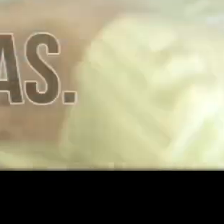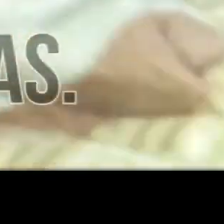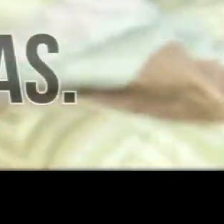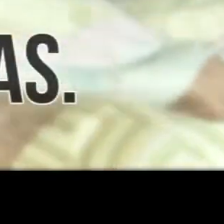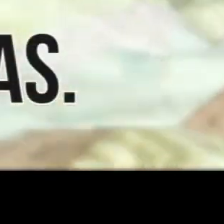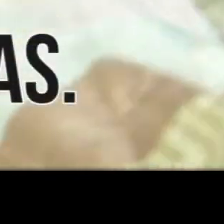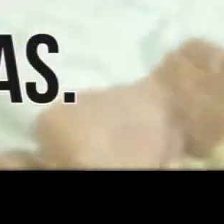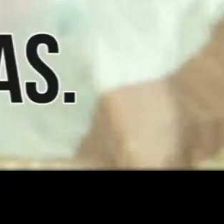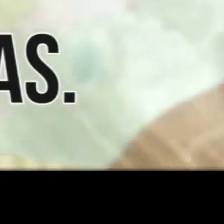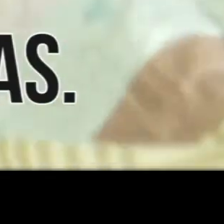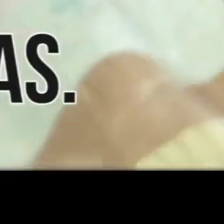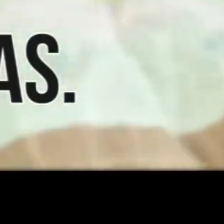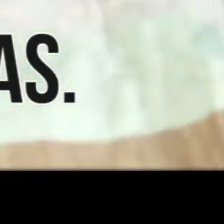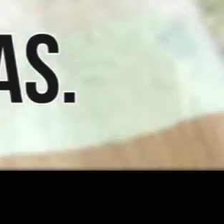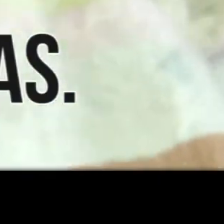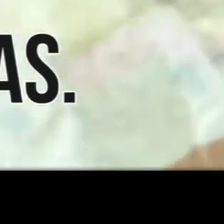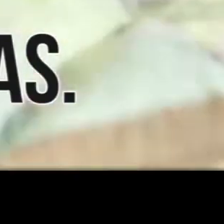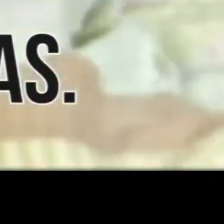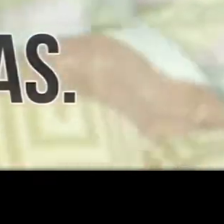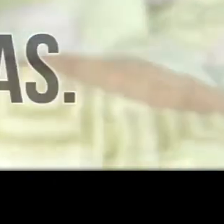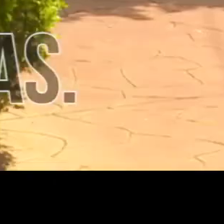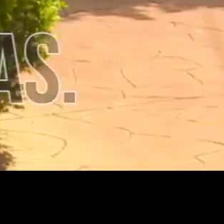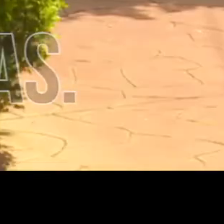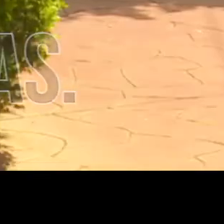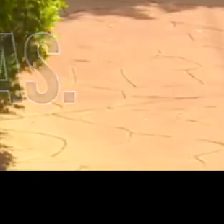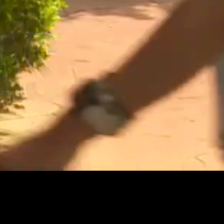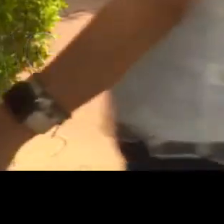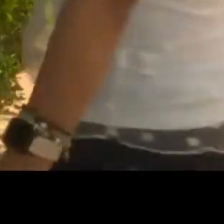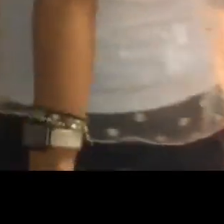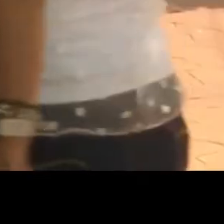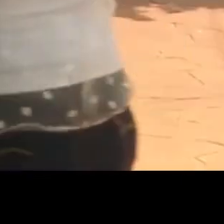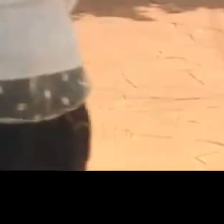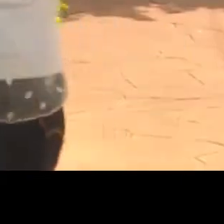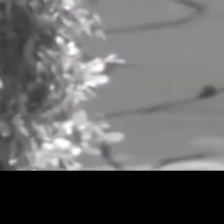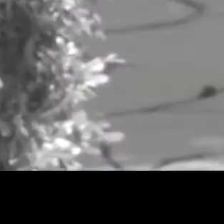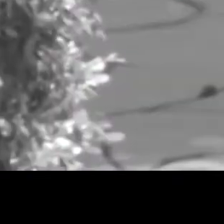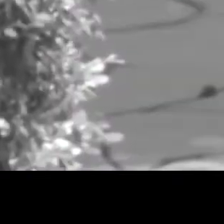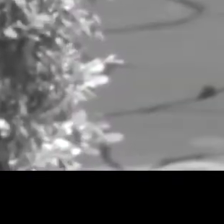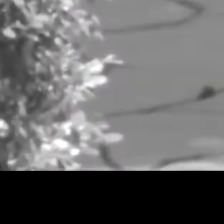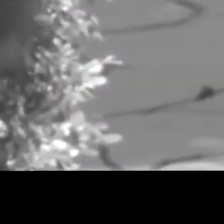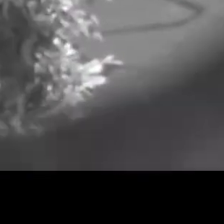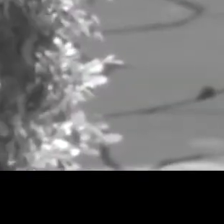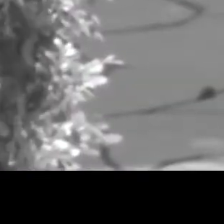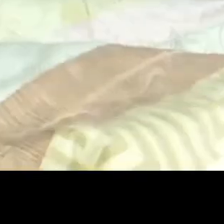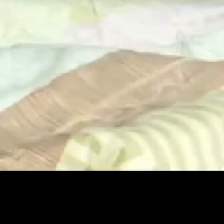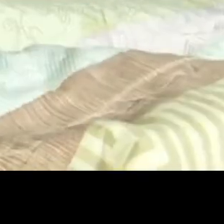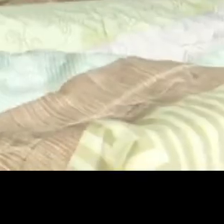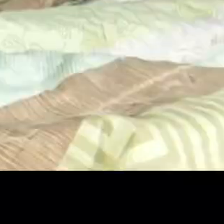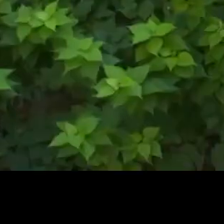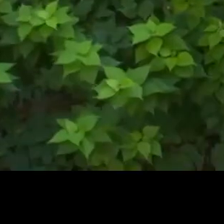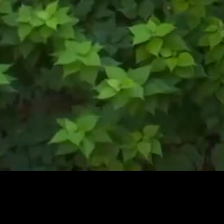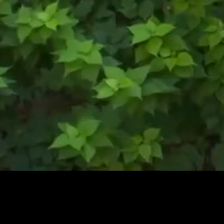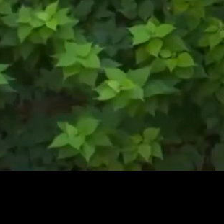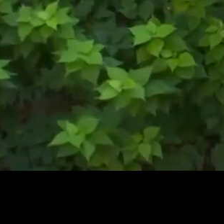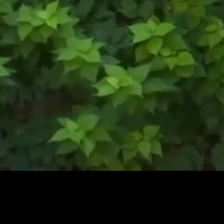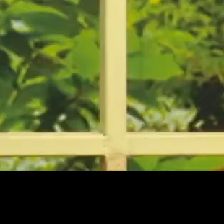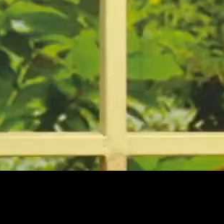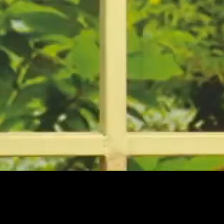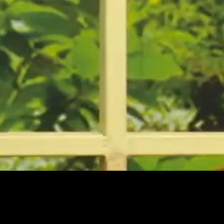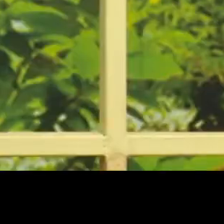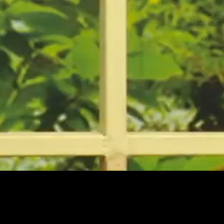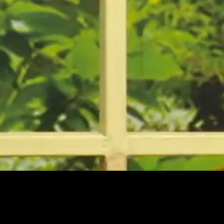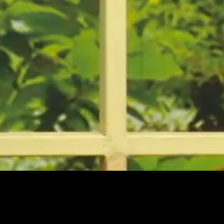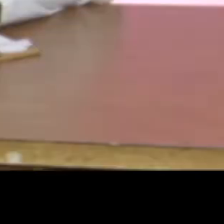tardar en aparecer entre 1 y 14 días después de la exposición al virus si presenta fiebre tos